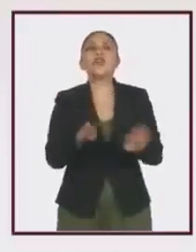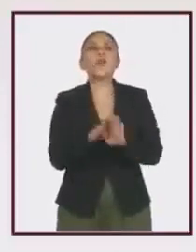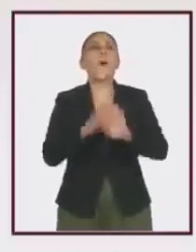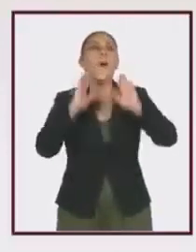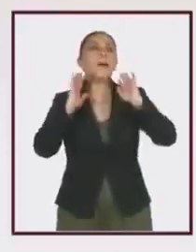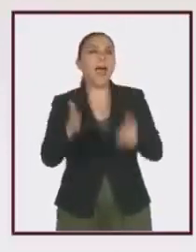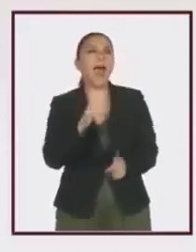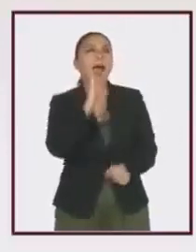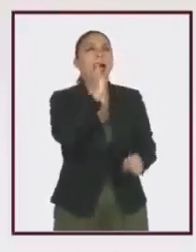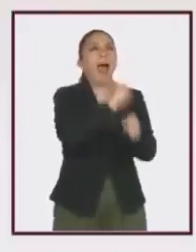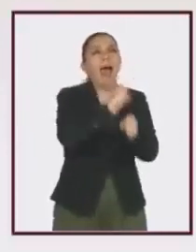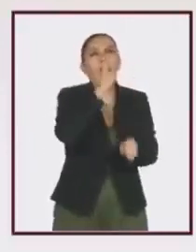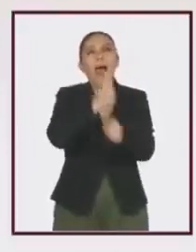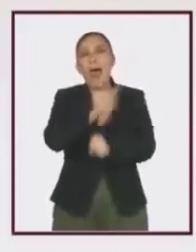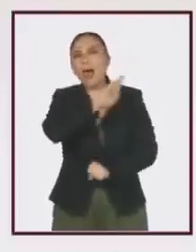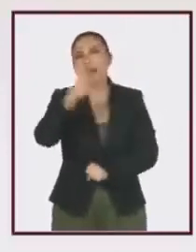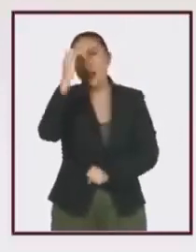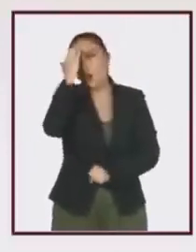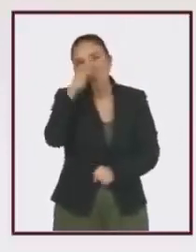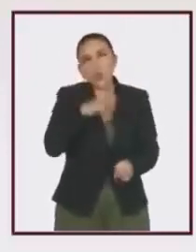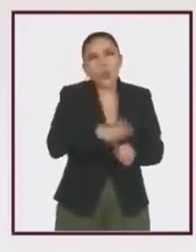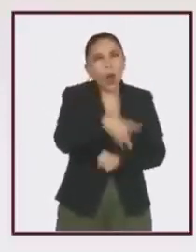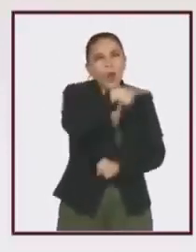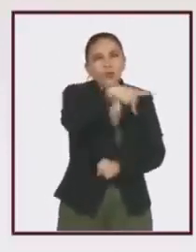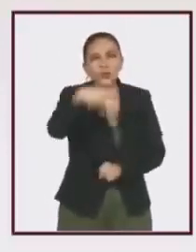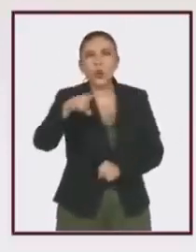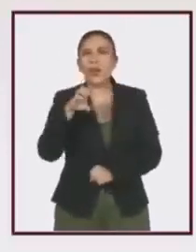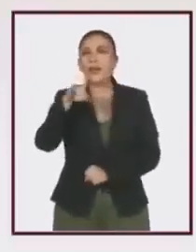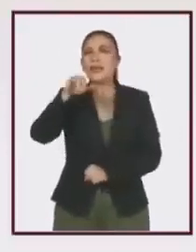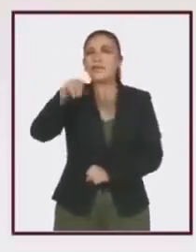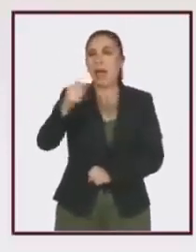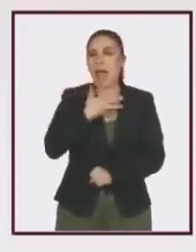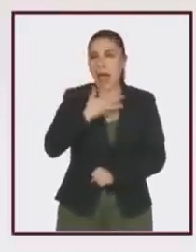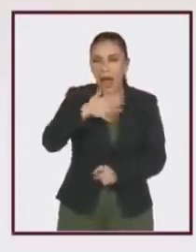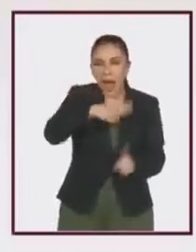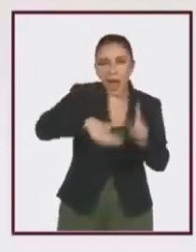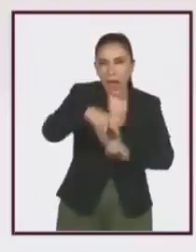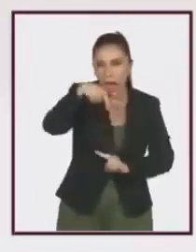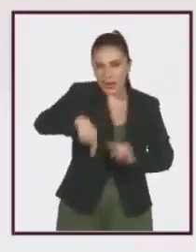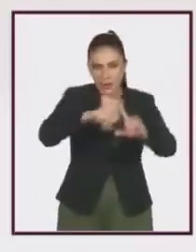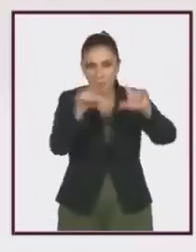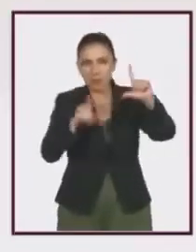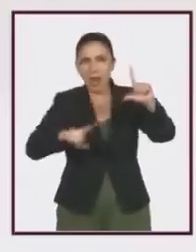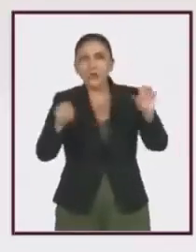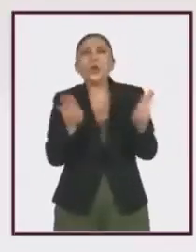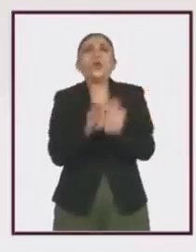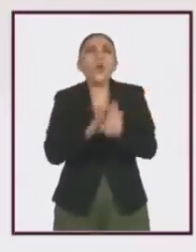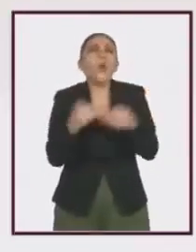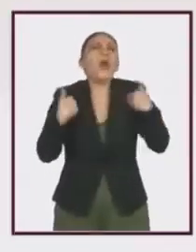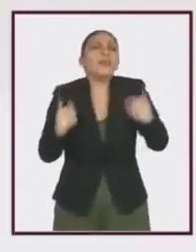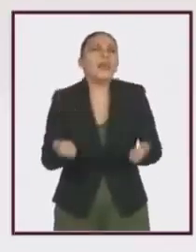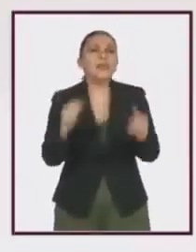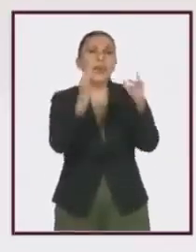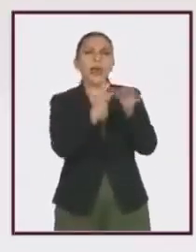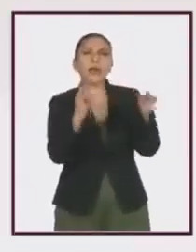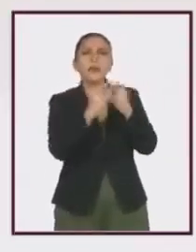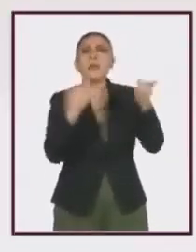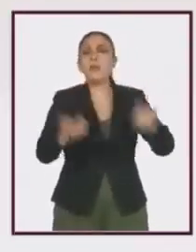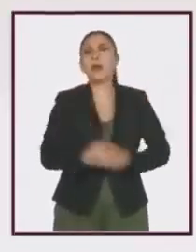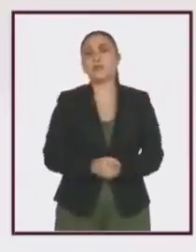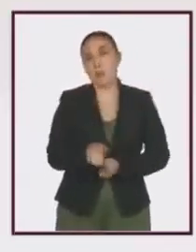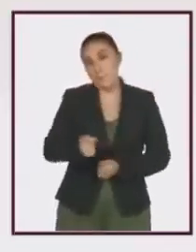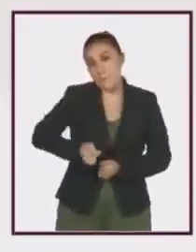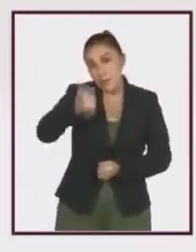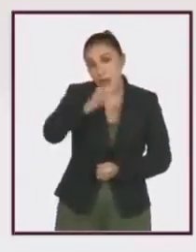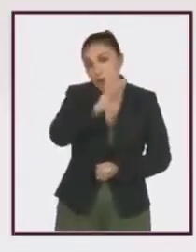reconocer los climas que están presentes en nuestro país, una manera de contextualizarlo sería